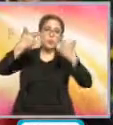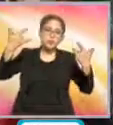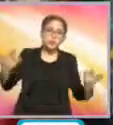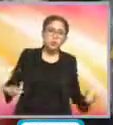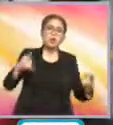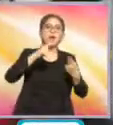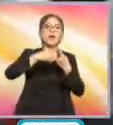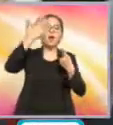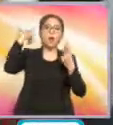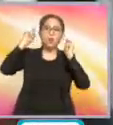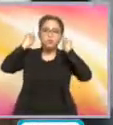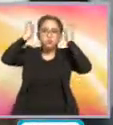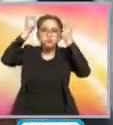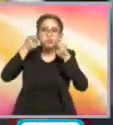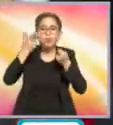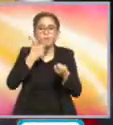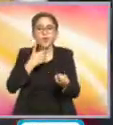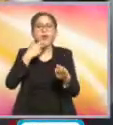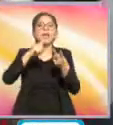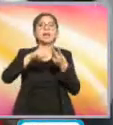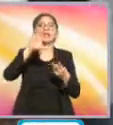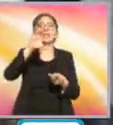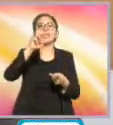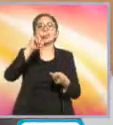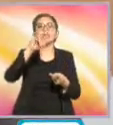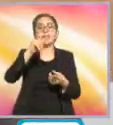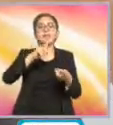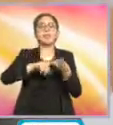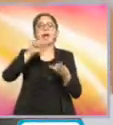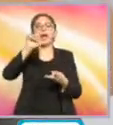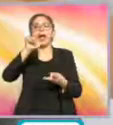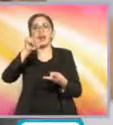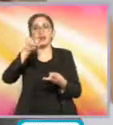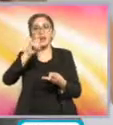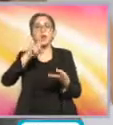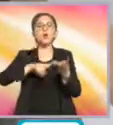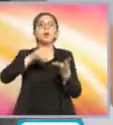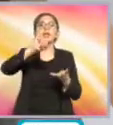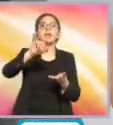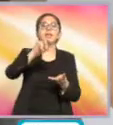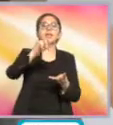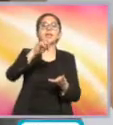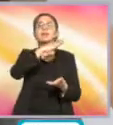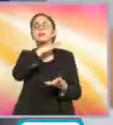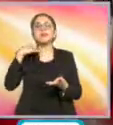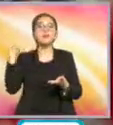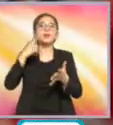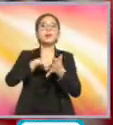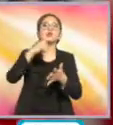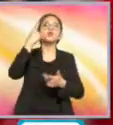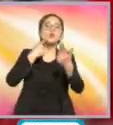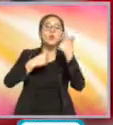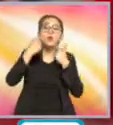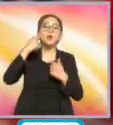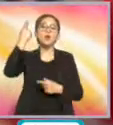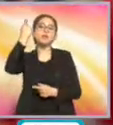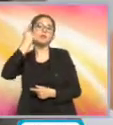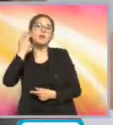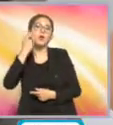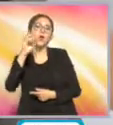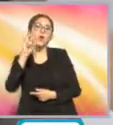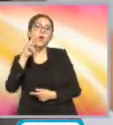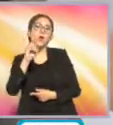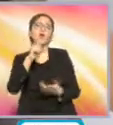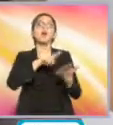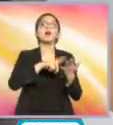son Caperucita Roja, Cenicienta, Aladino, El Jinete Sin Cabeza, La Llorona, Ricitos de Oro,